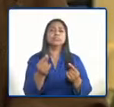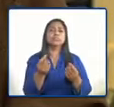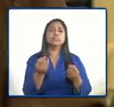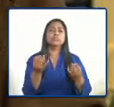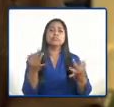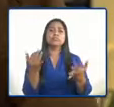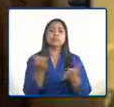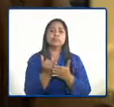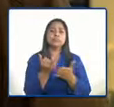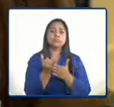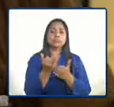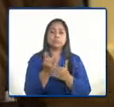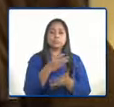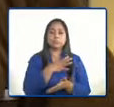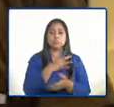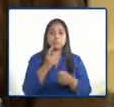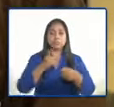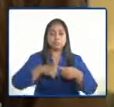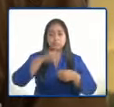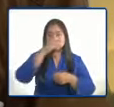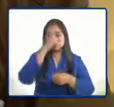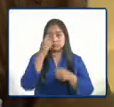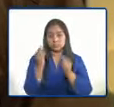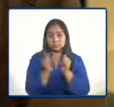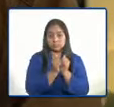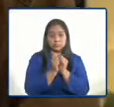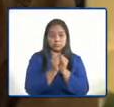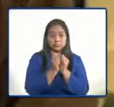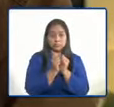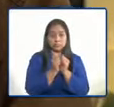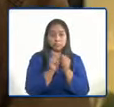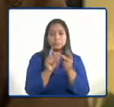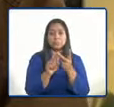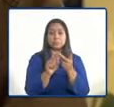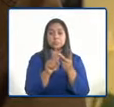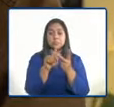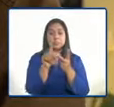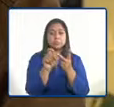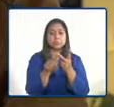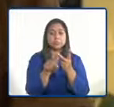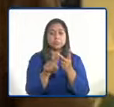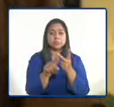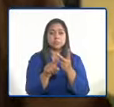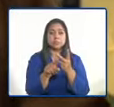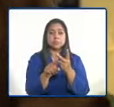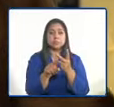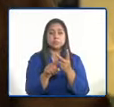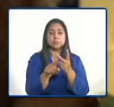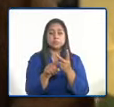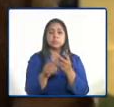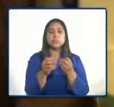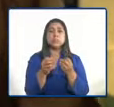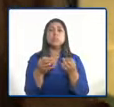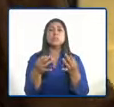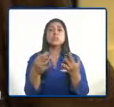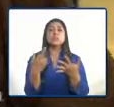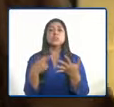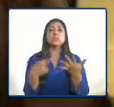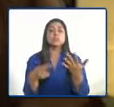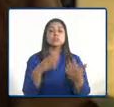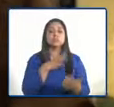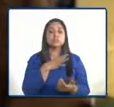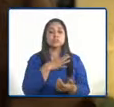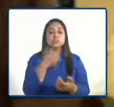instituciones están trabajando en conjunto con ustedes, y la segunda pregunta es sobre de cuántos recursos disponen para